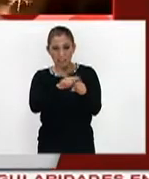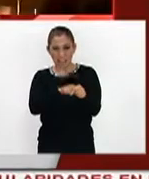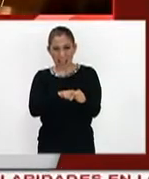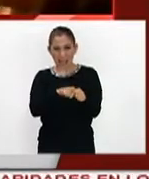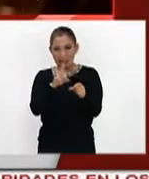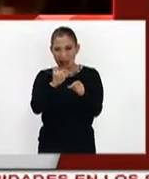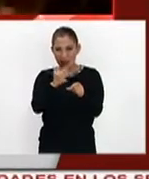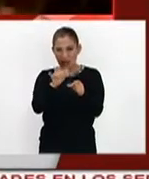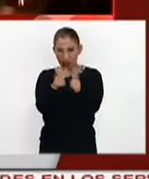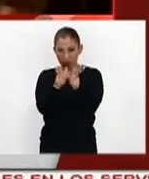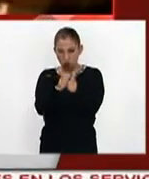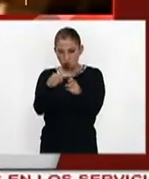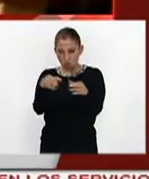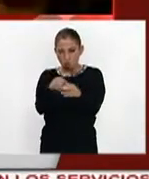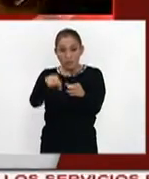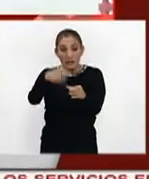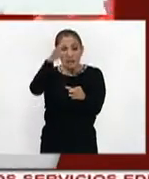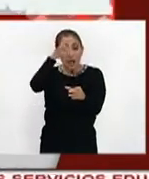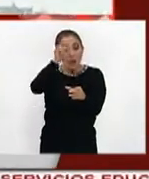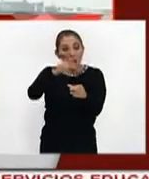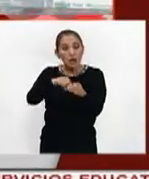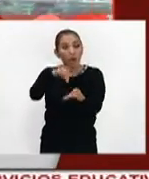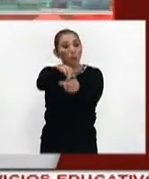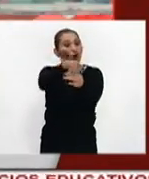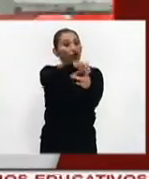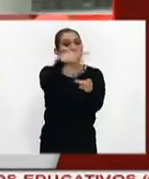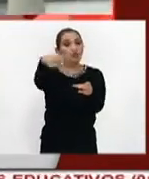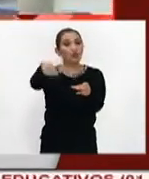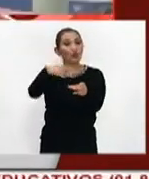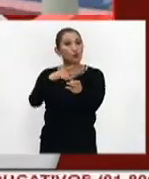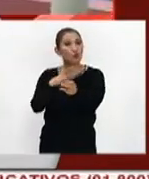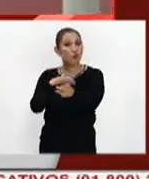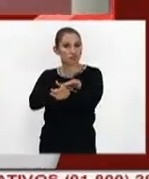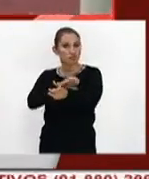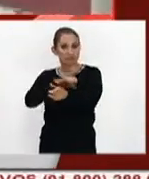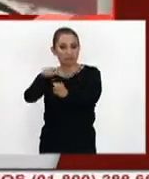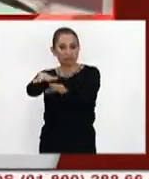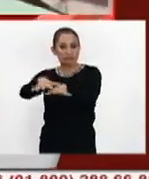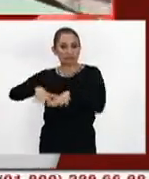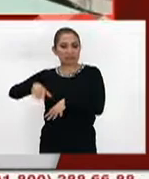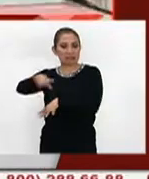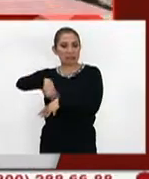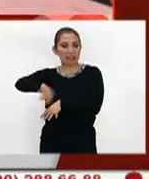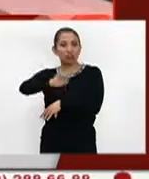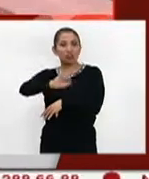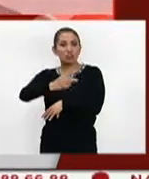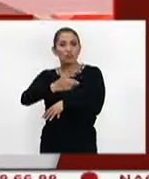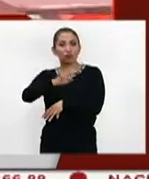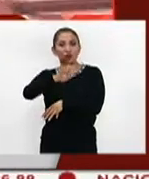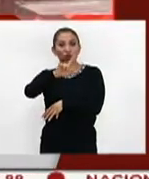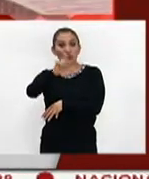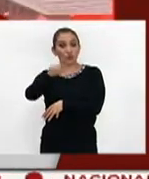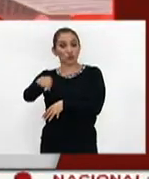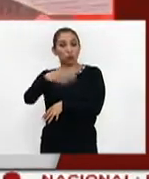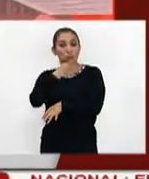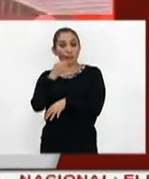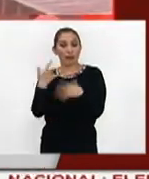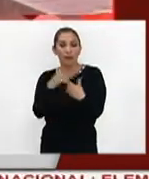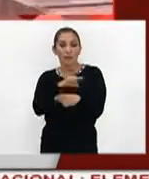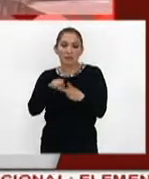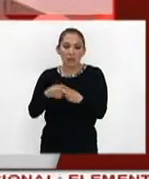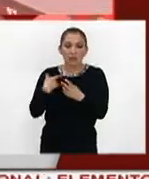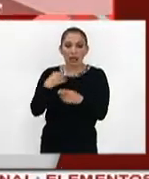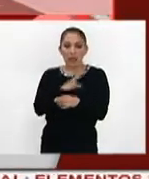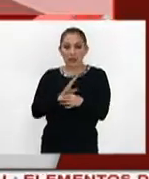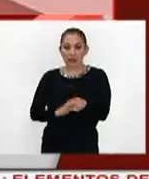tienen que llevar este acuerdo a la votación ante sus militantes, de tal forma que Martin Schulz iniciará una campaña